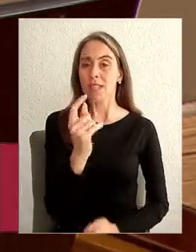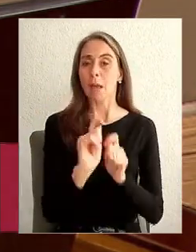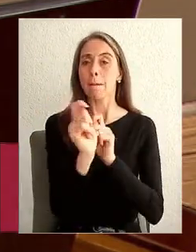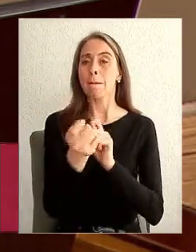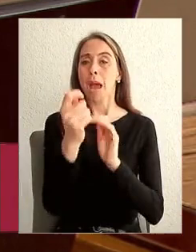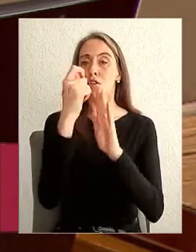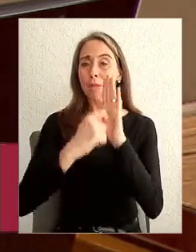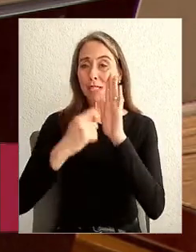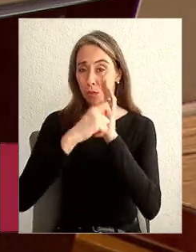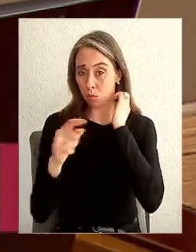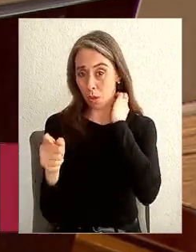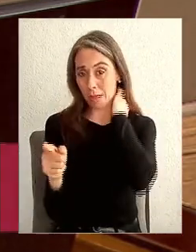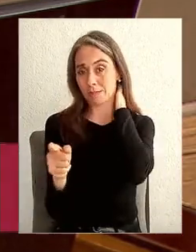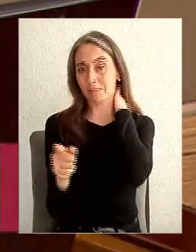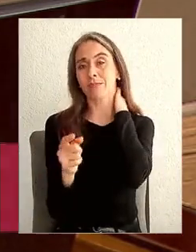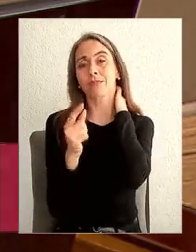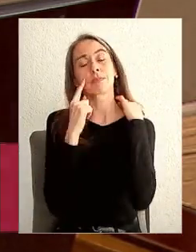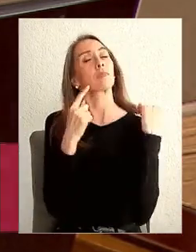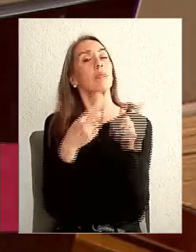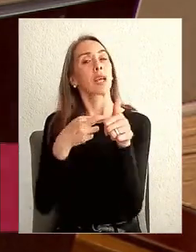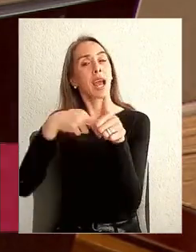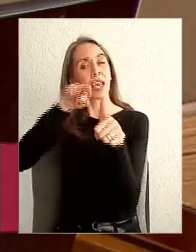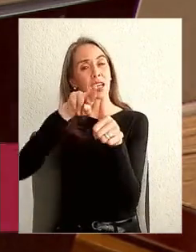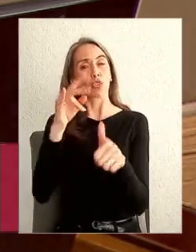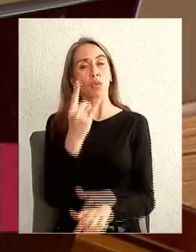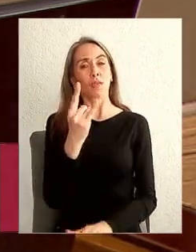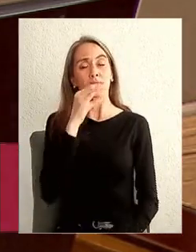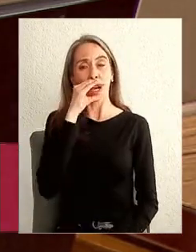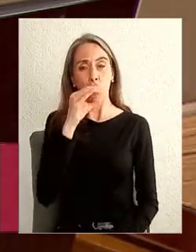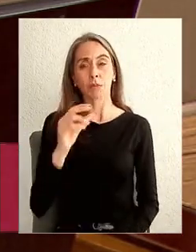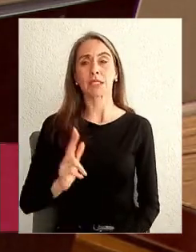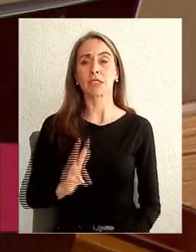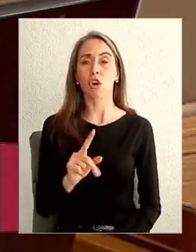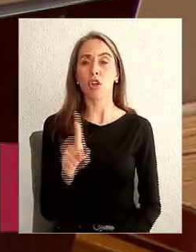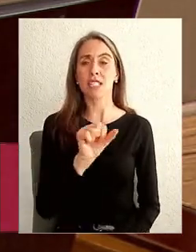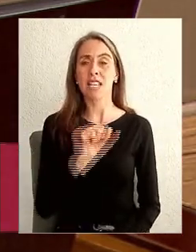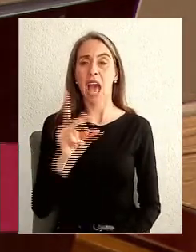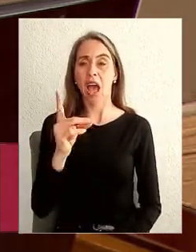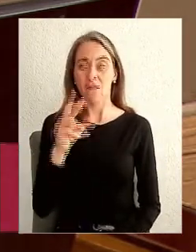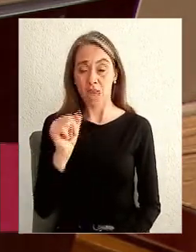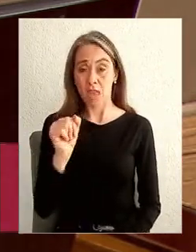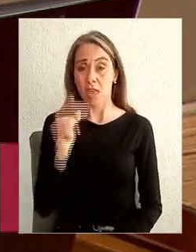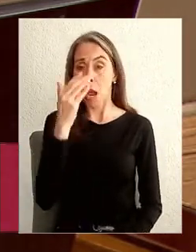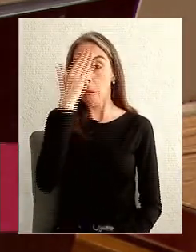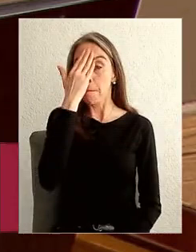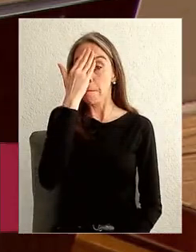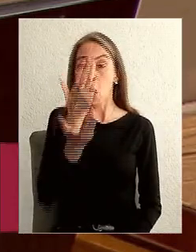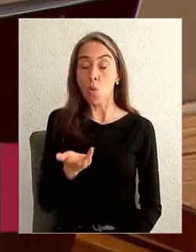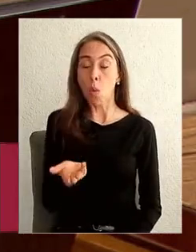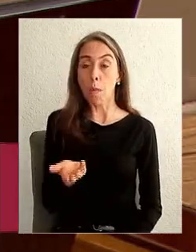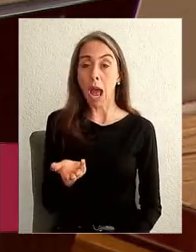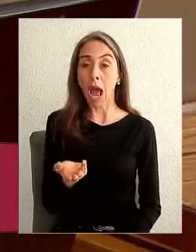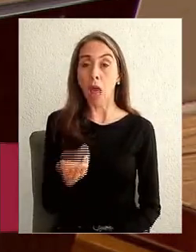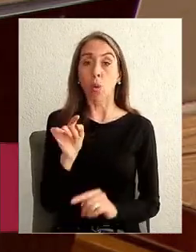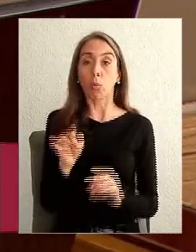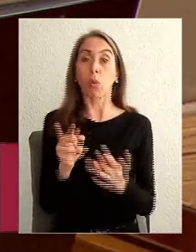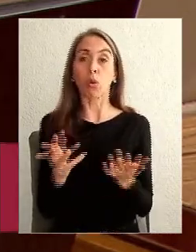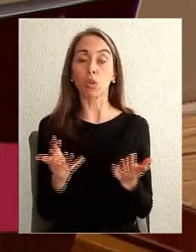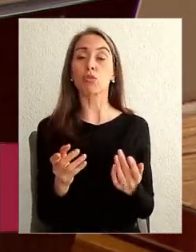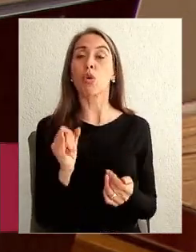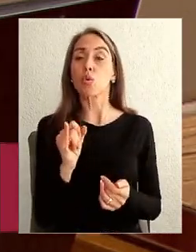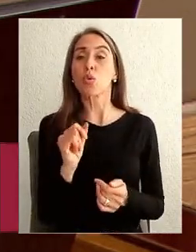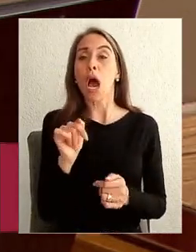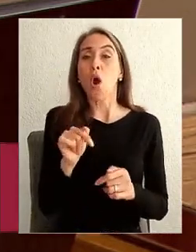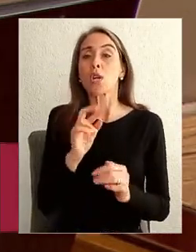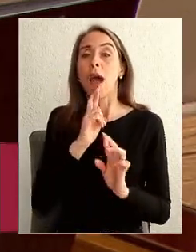el rector de la Universidad de Concepción, don Carlos Saavedra, está bien preocupado por esta situación. Yo sé que estamos llegando un poco tarde, pero